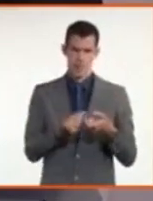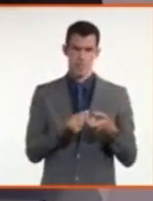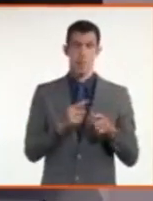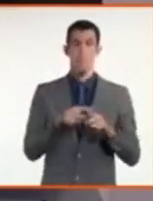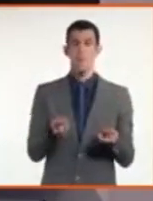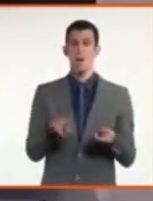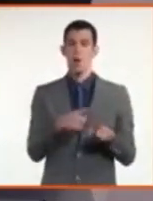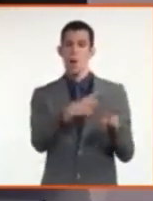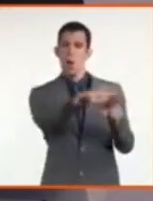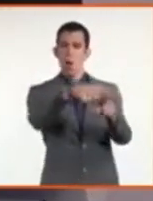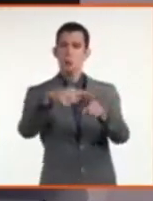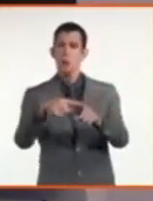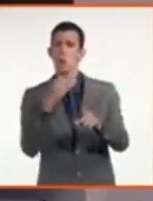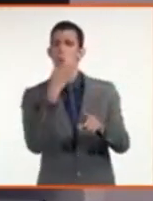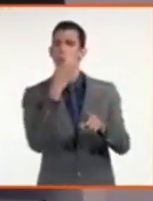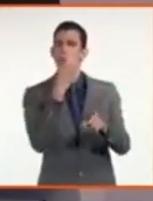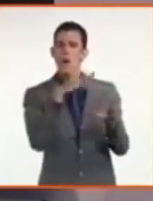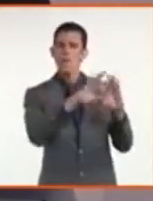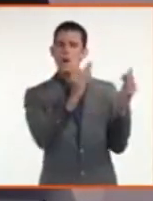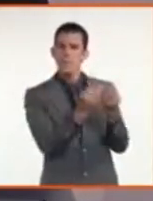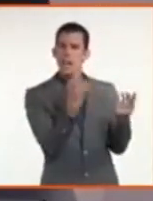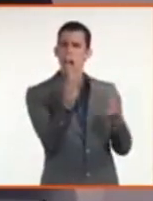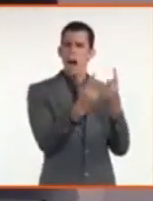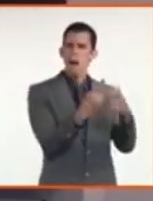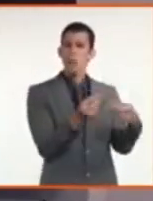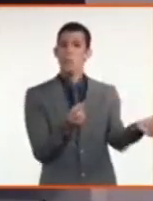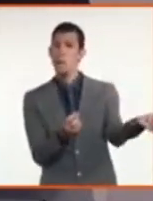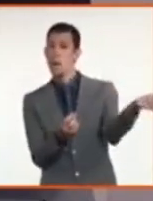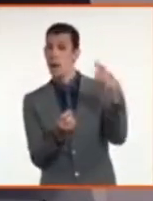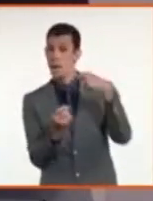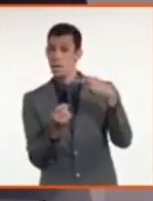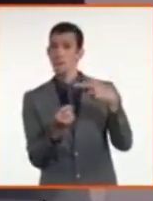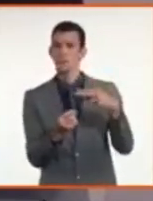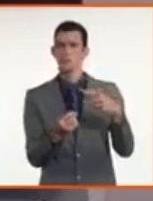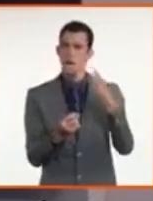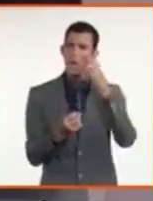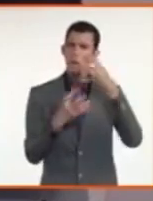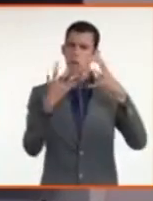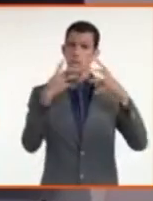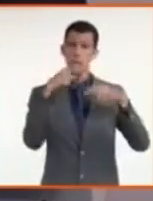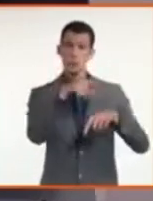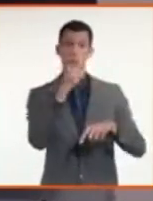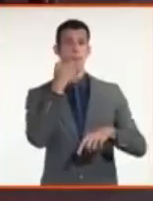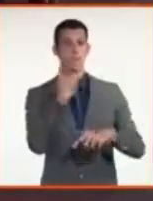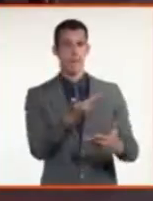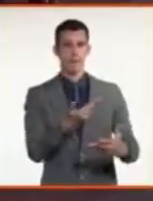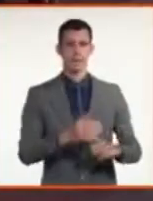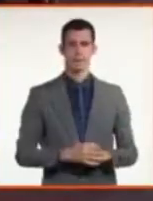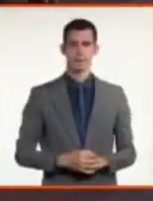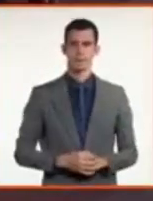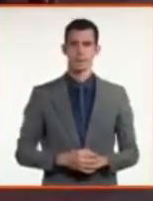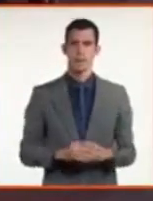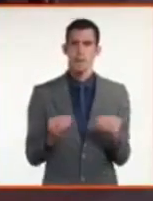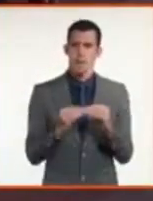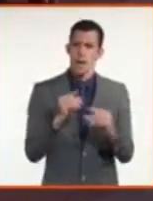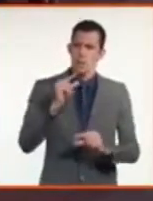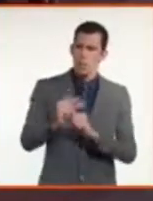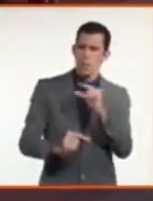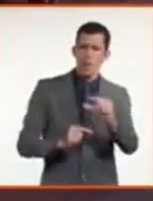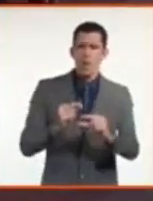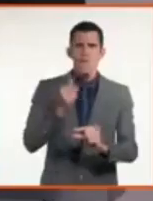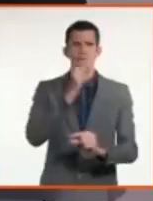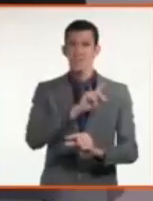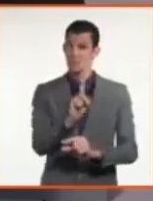y a peso cubano que proviene de una venta de divisas están dando capacidad compra uno por 120 requiere para el desafío grande que tenemos